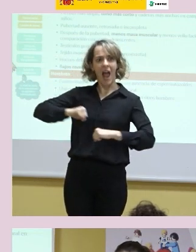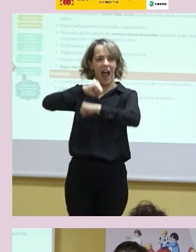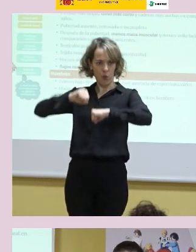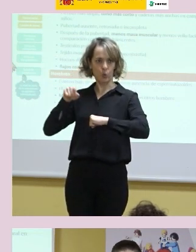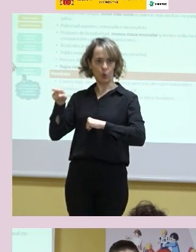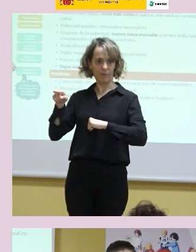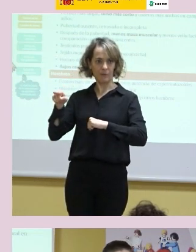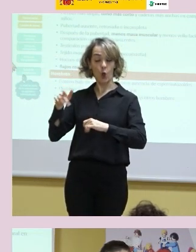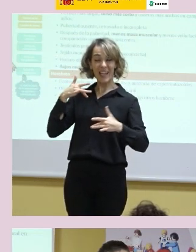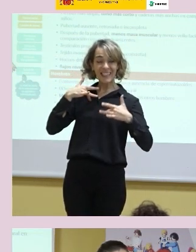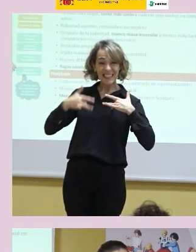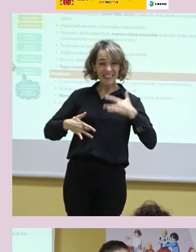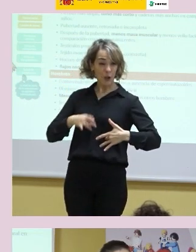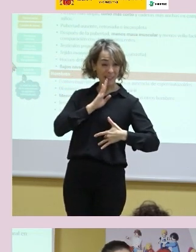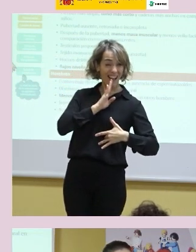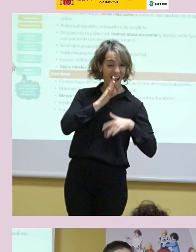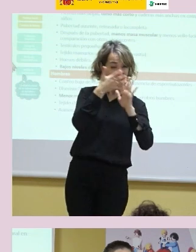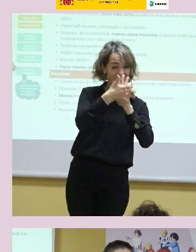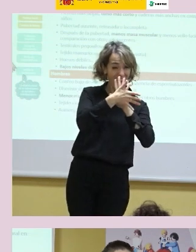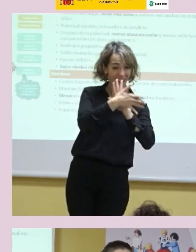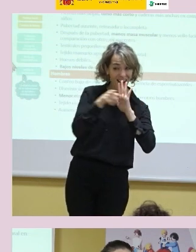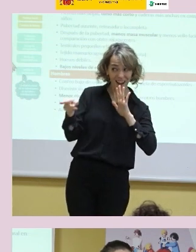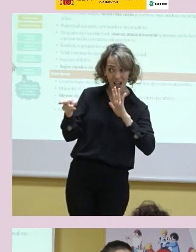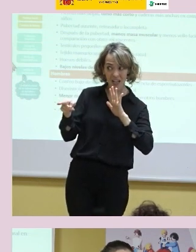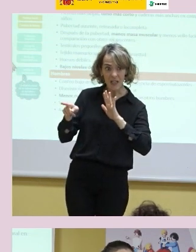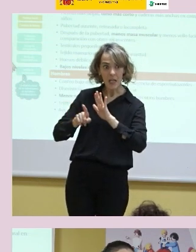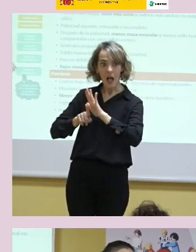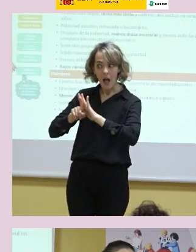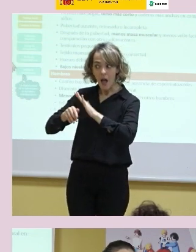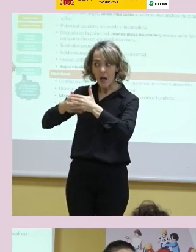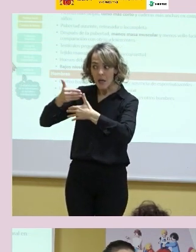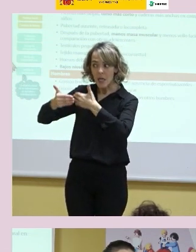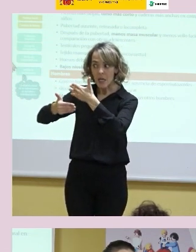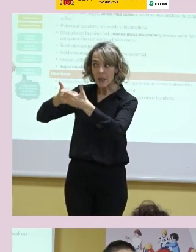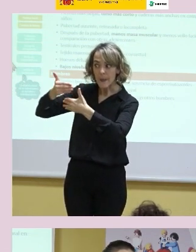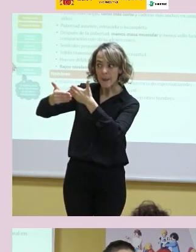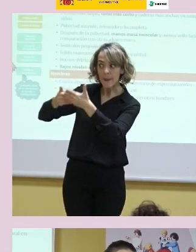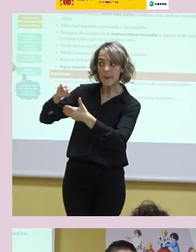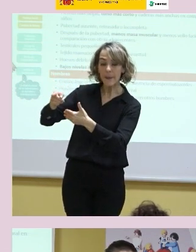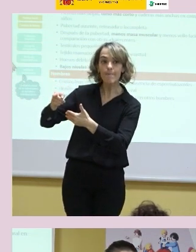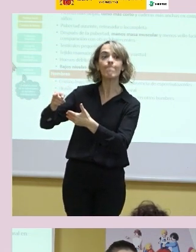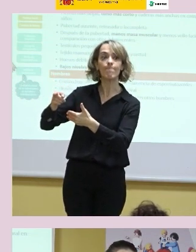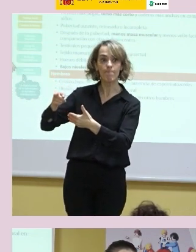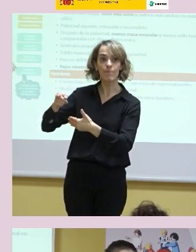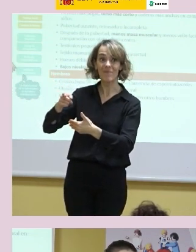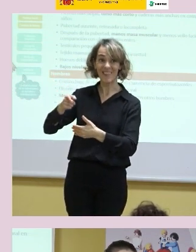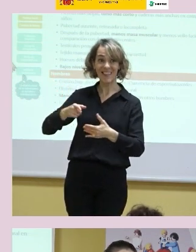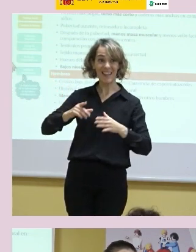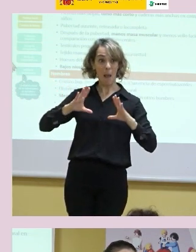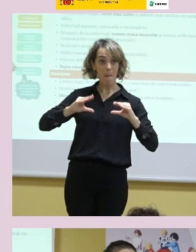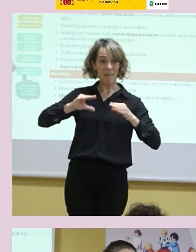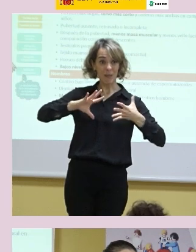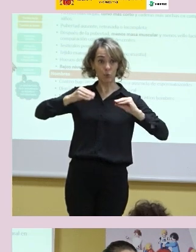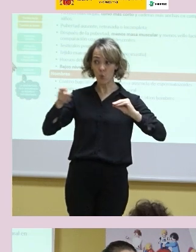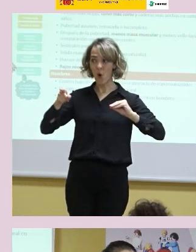entonces toda la sintomatología que os he ido comentando va avanzando en el tiempo y y esta masa muscular se sigue